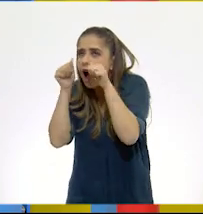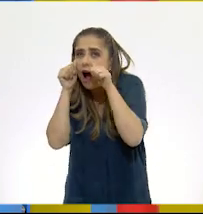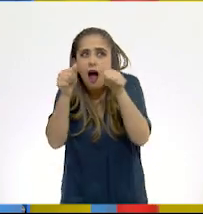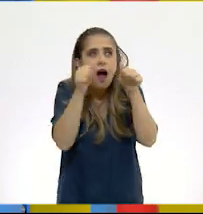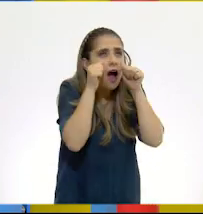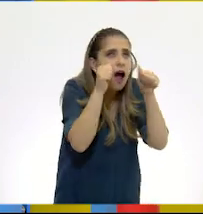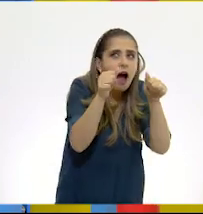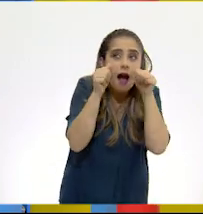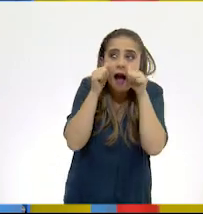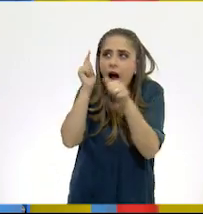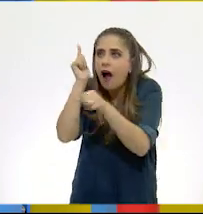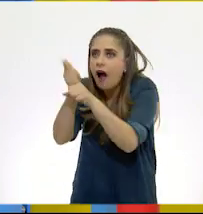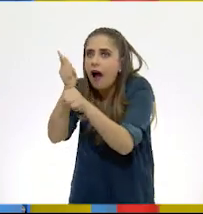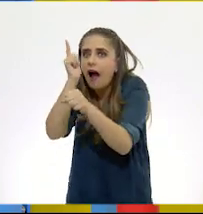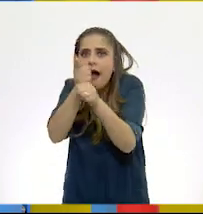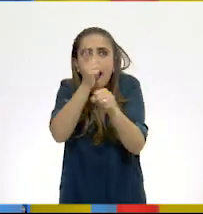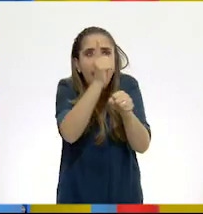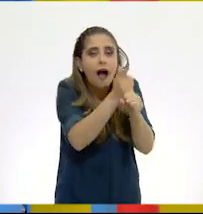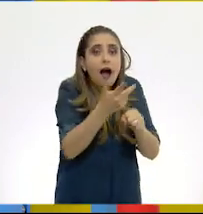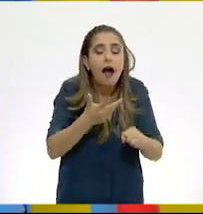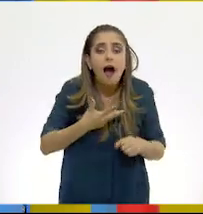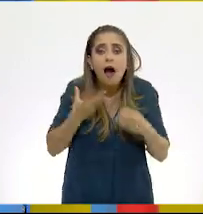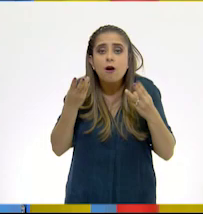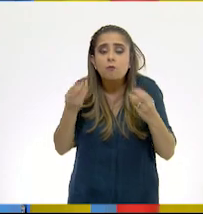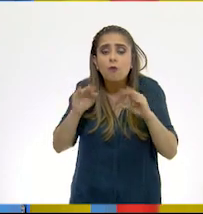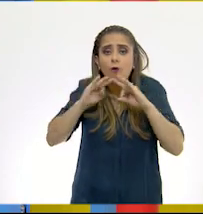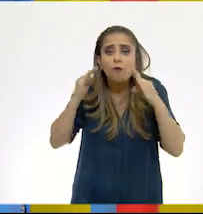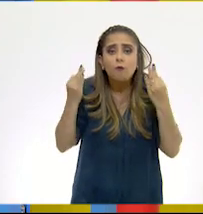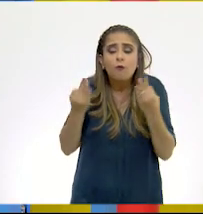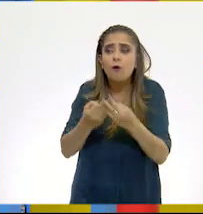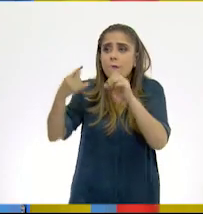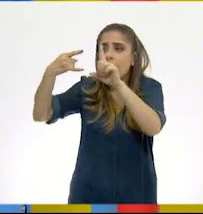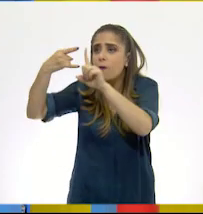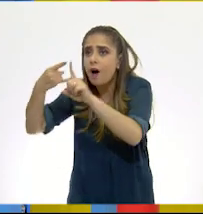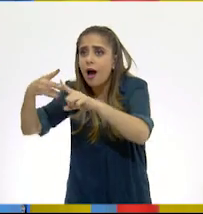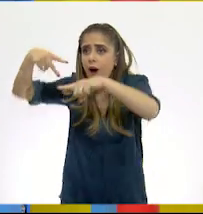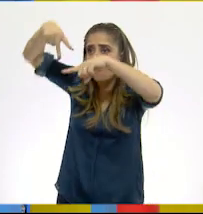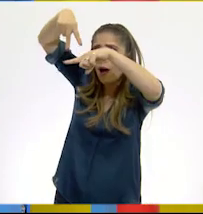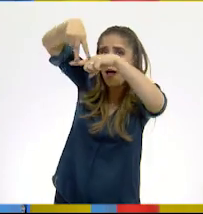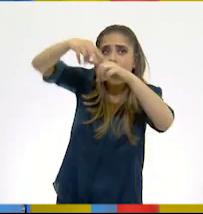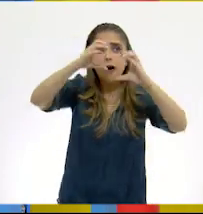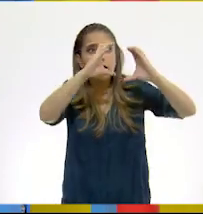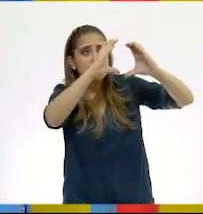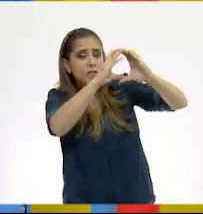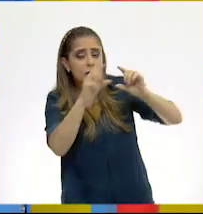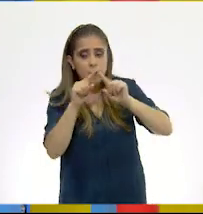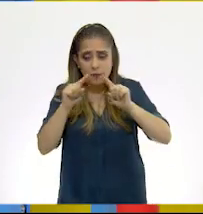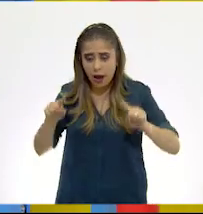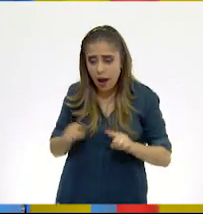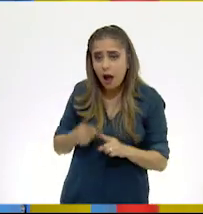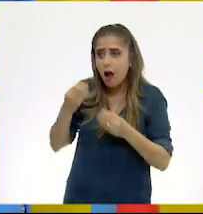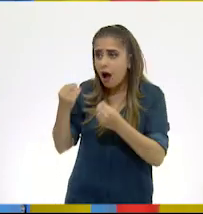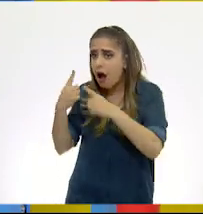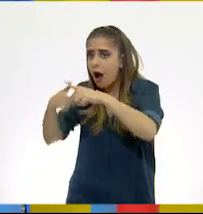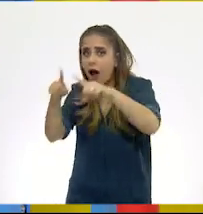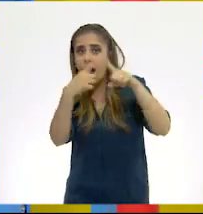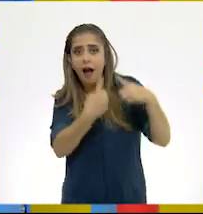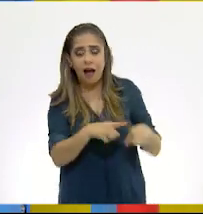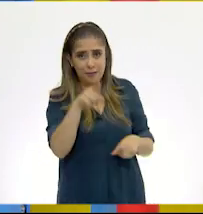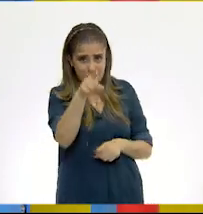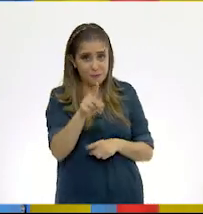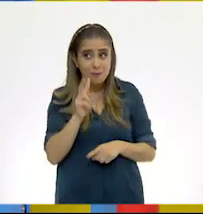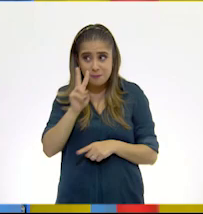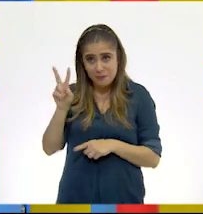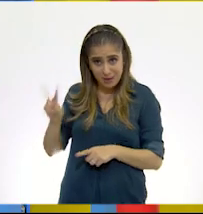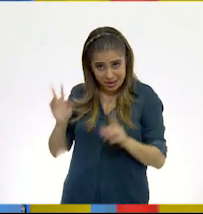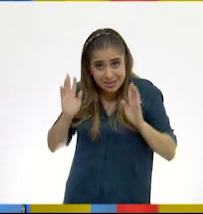los ojos, vamos a poder identificar que por todas partes hay figuras geométricas. ¿Ustedes lo han intentado? Ojalá